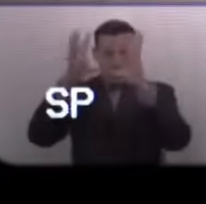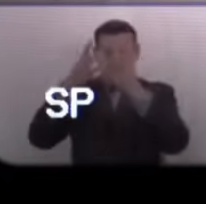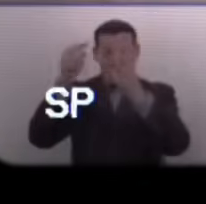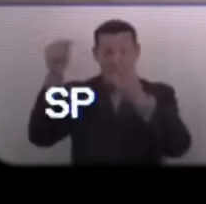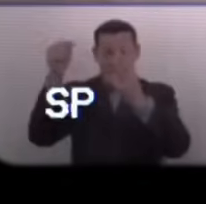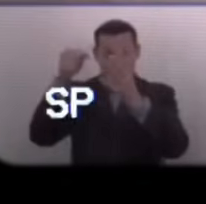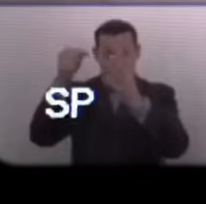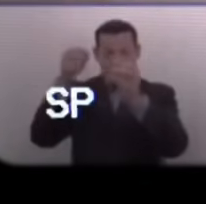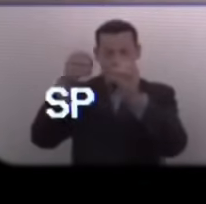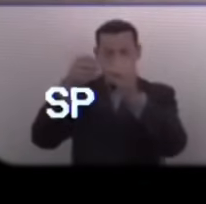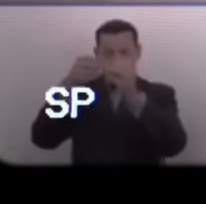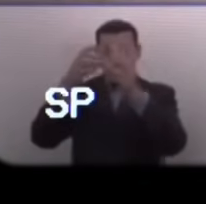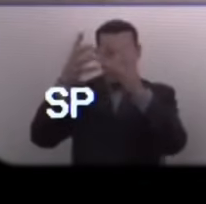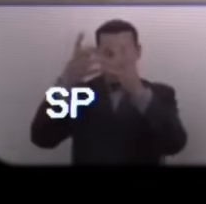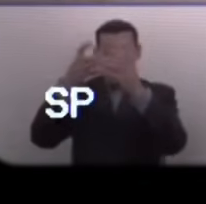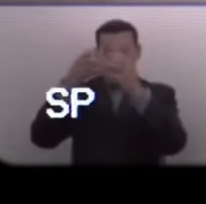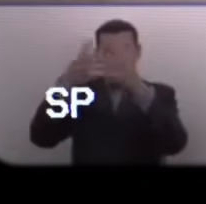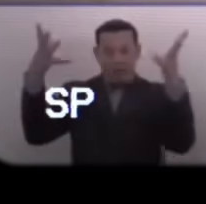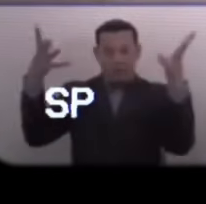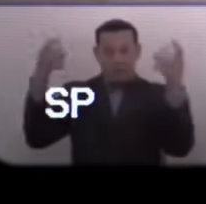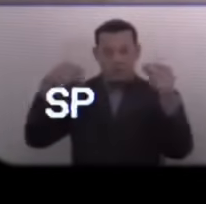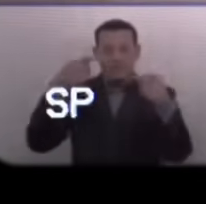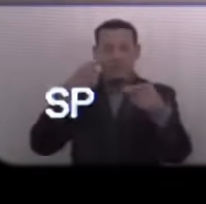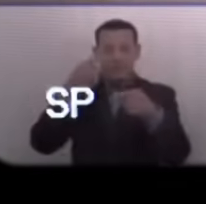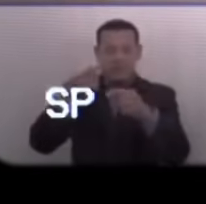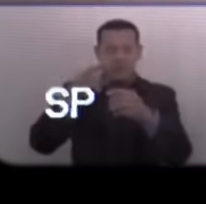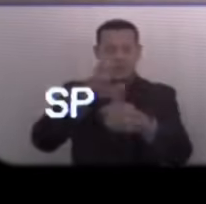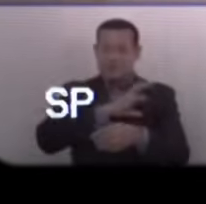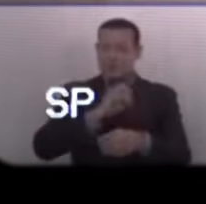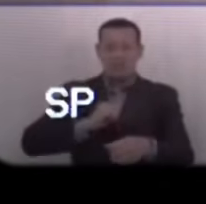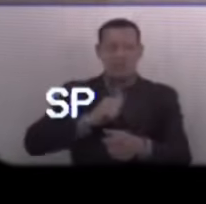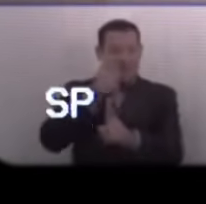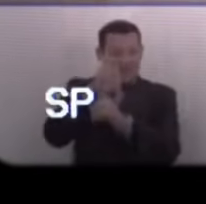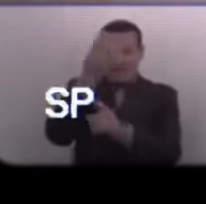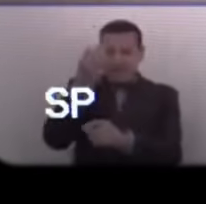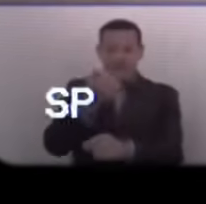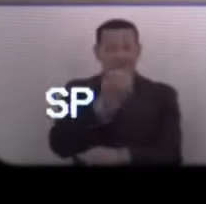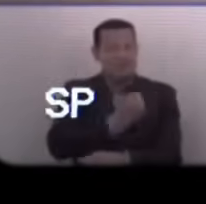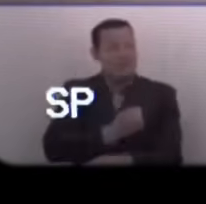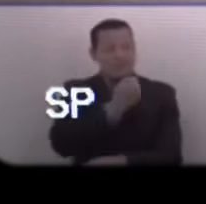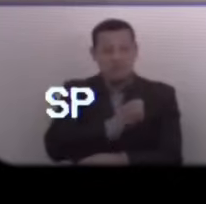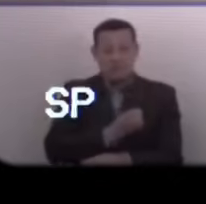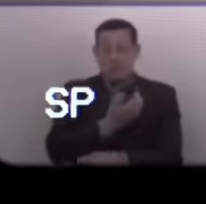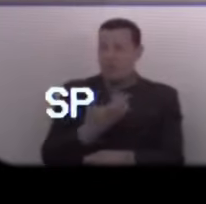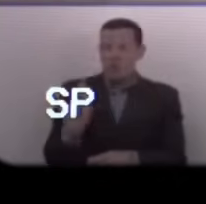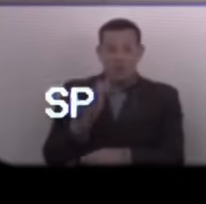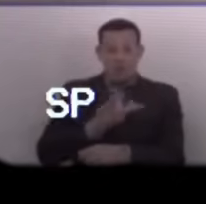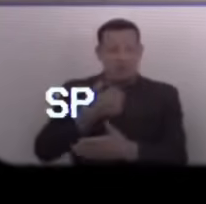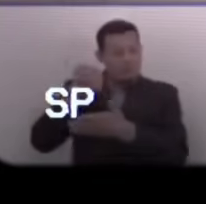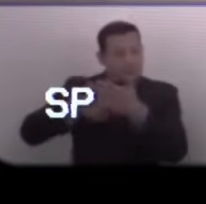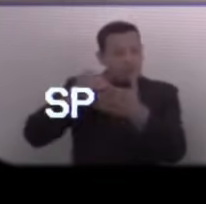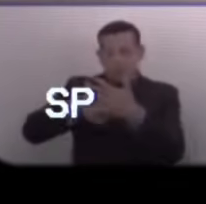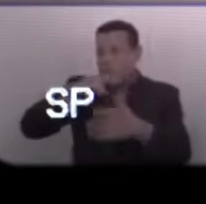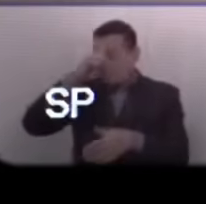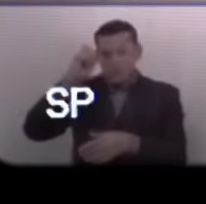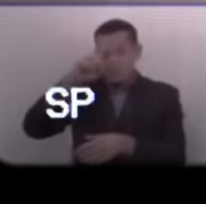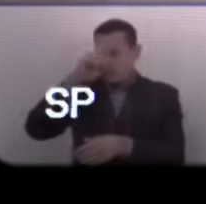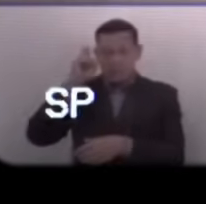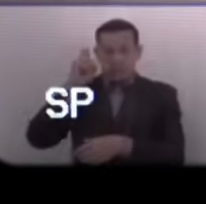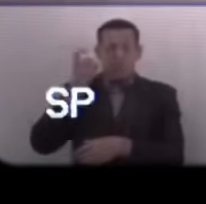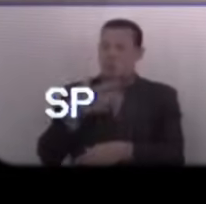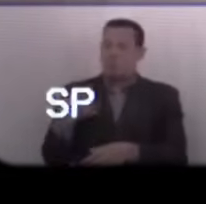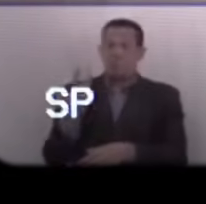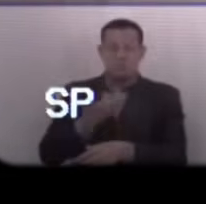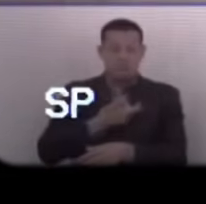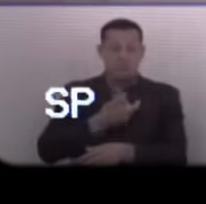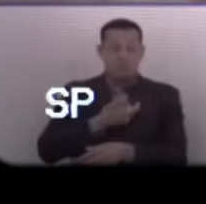dar cuenta de que hay un El Salvador que sufre en el día a día, que es por el que nosotros tenemos que trabajar, que es por el que